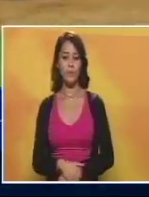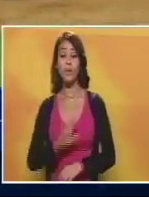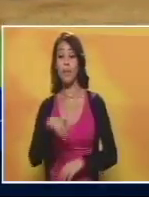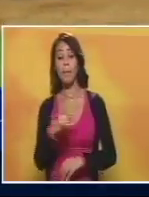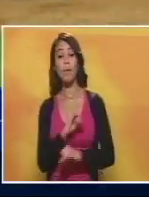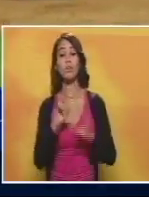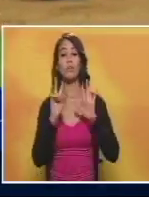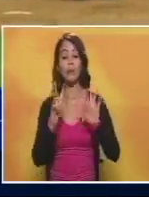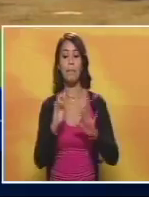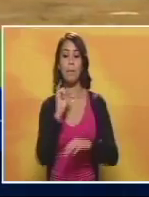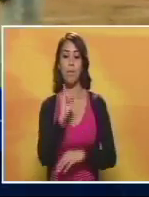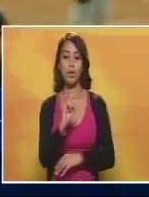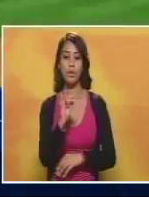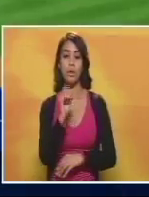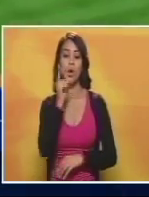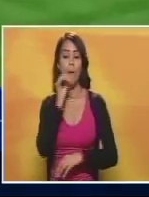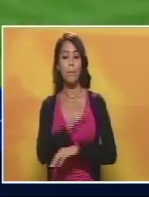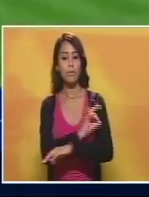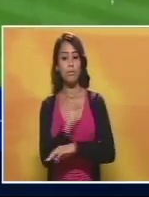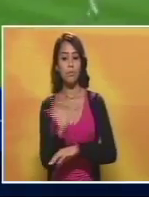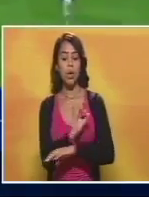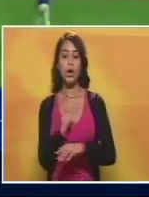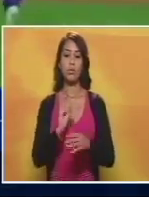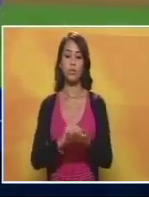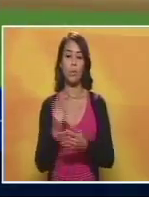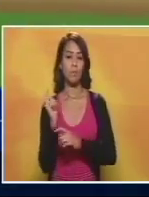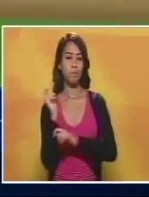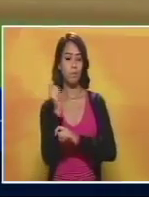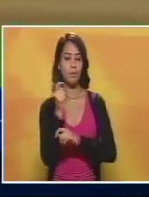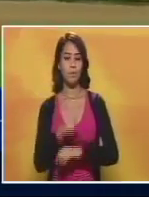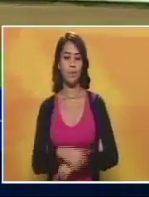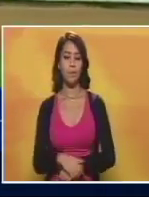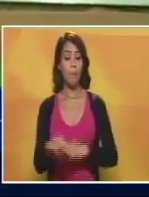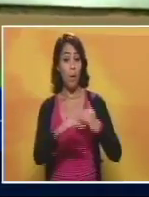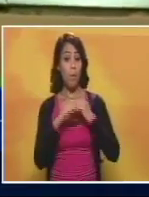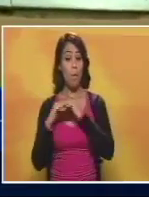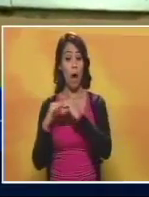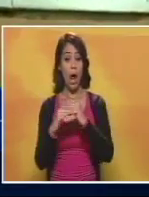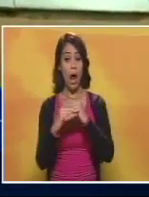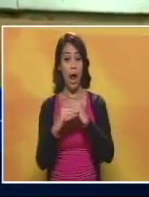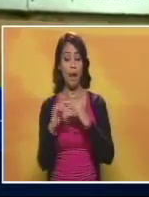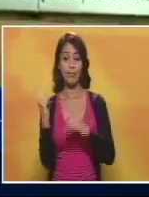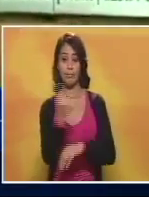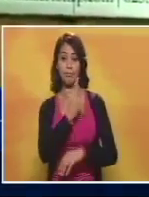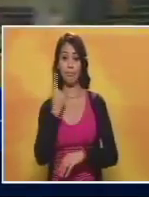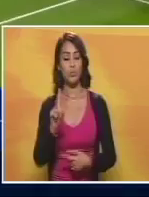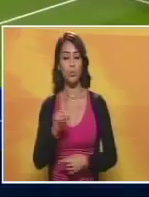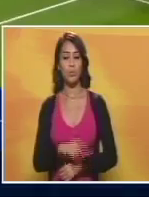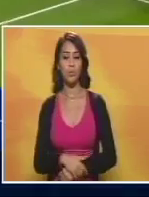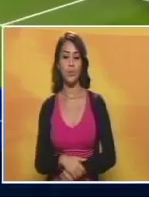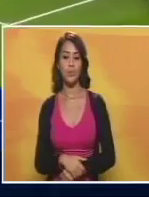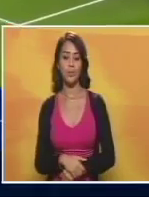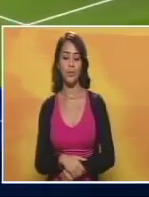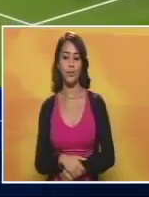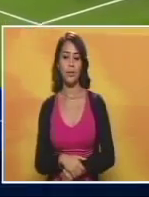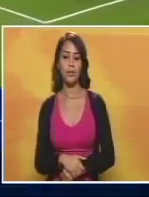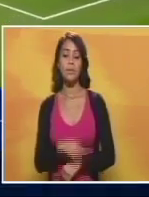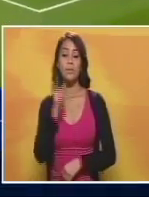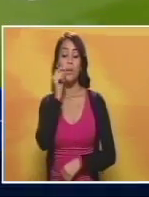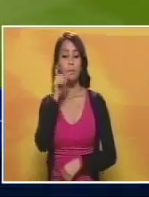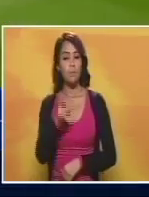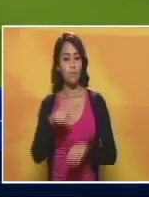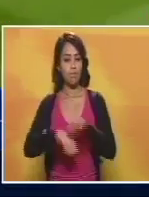por el Estado portuguesa. Con un encuentro con las fuerzas vivas de Acarigua y Araure, en donde el aspirante respondió a las inquietudes